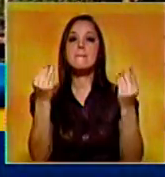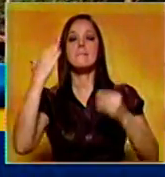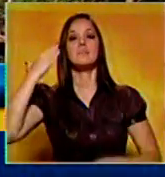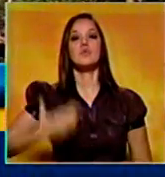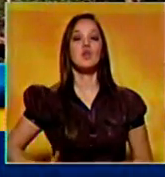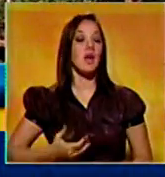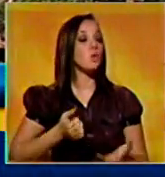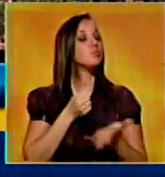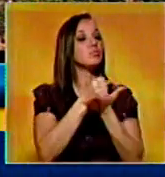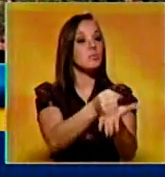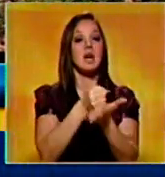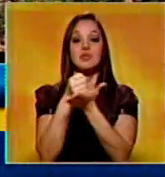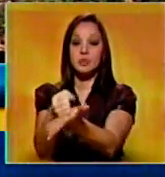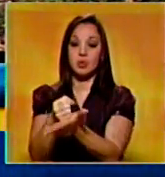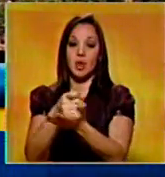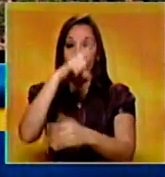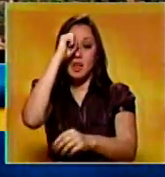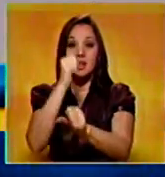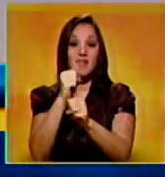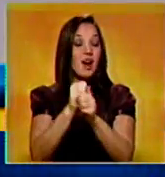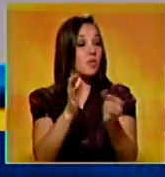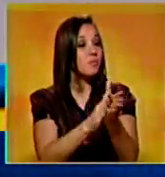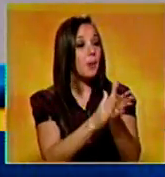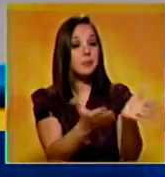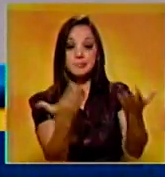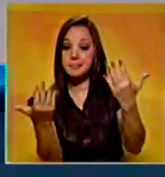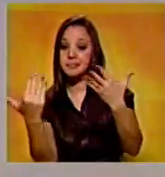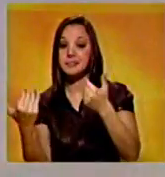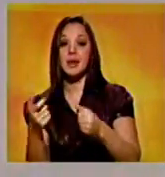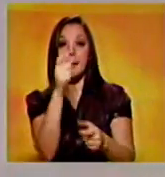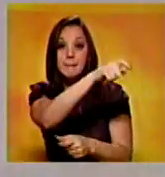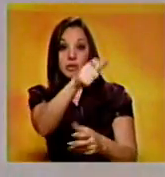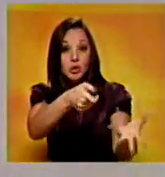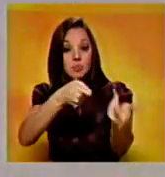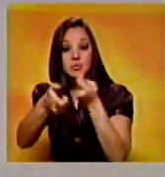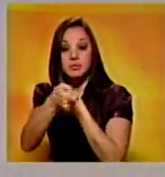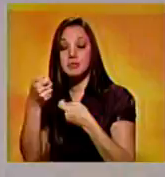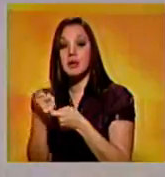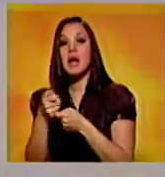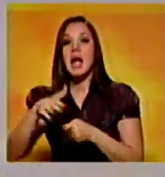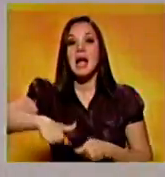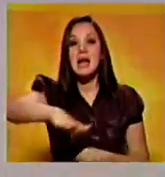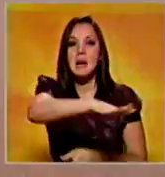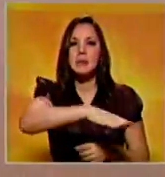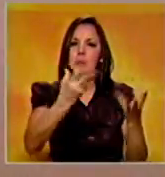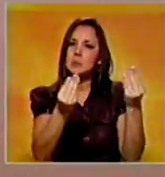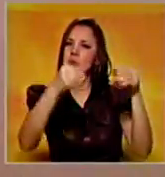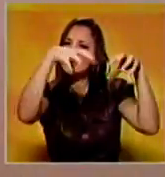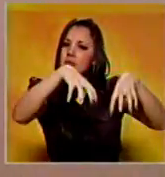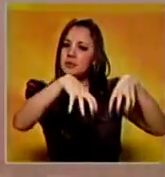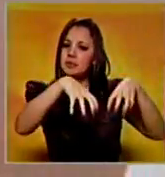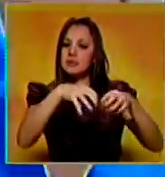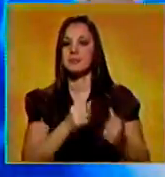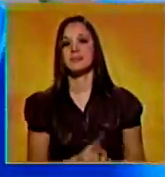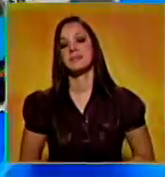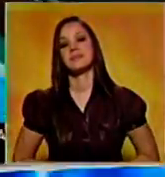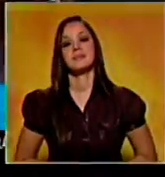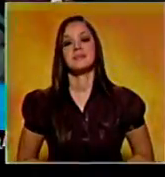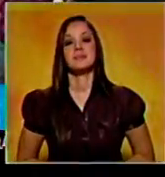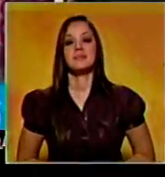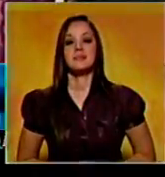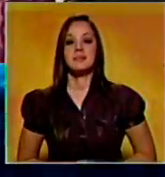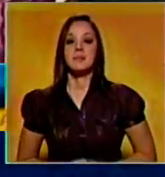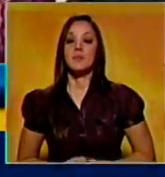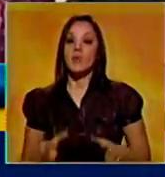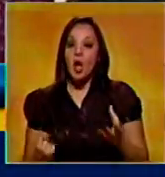de rescate están trabajando en la evacuación de personas en la provincia de Sindh, una de las más afectadas.